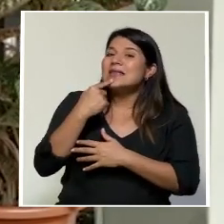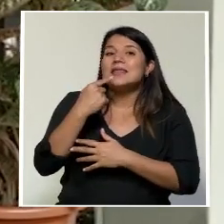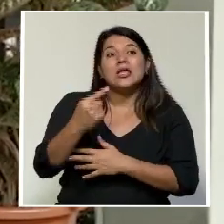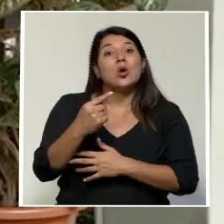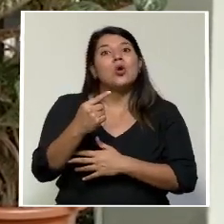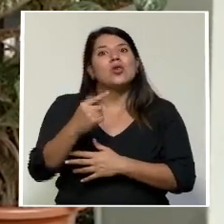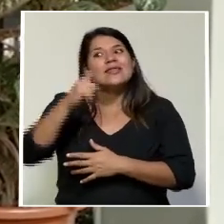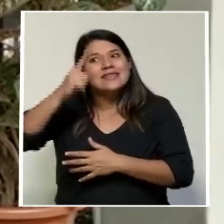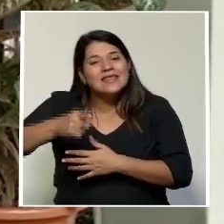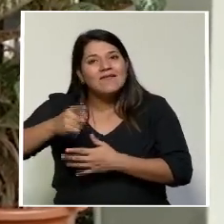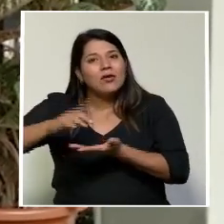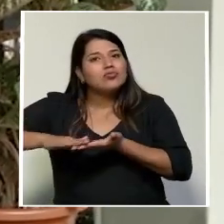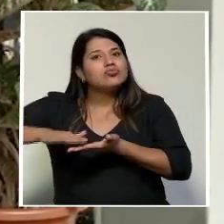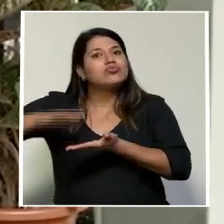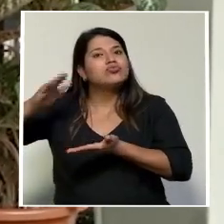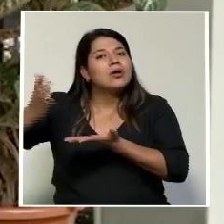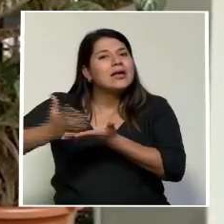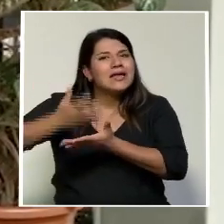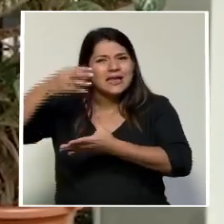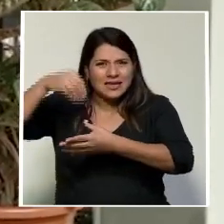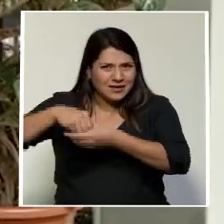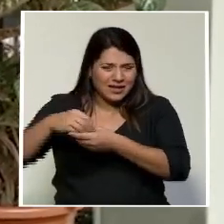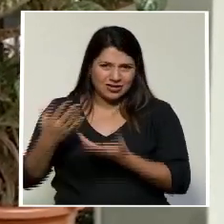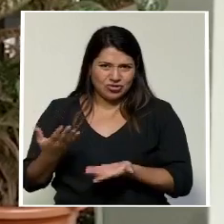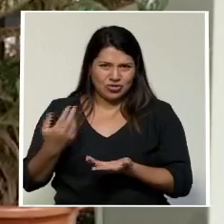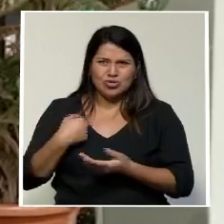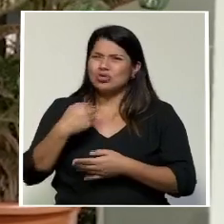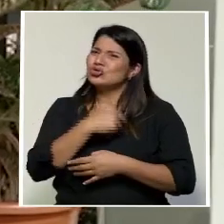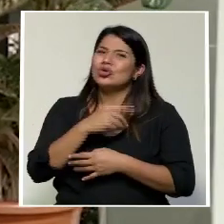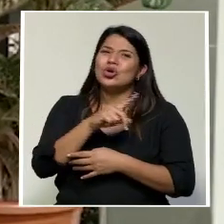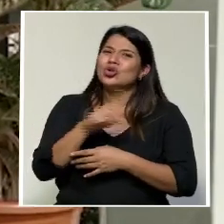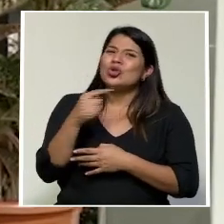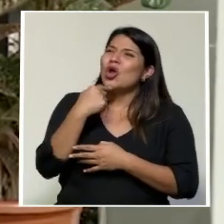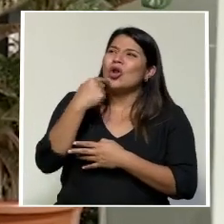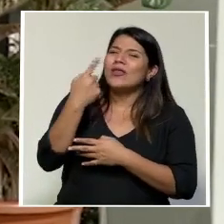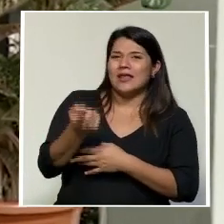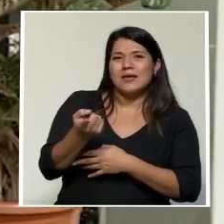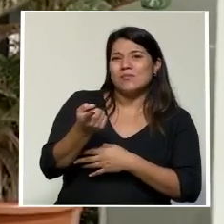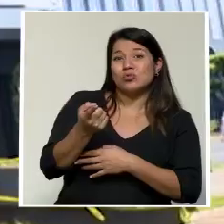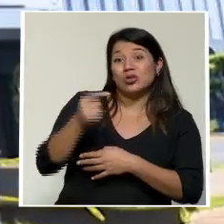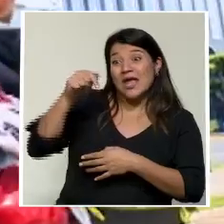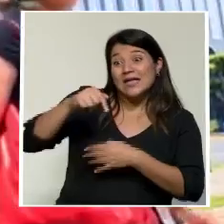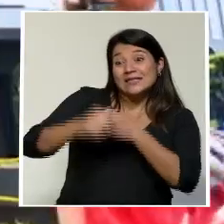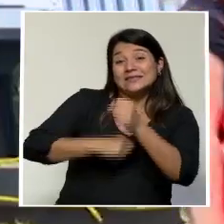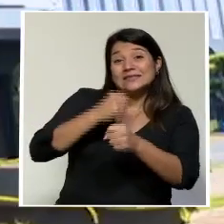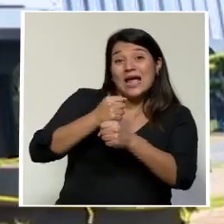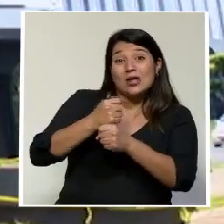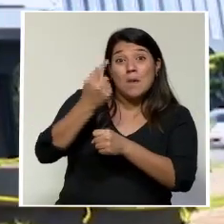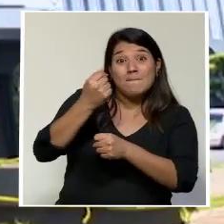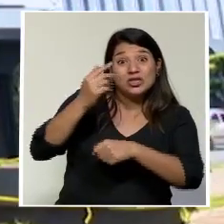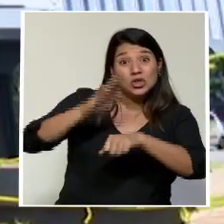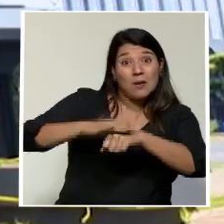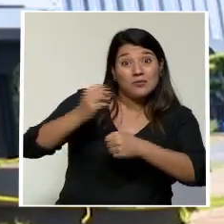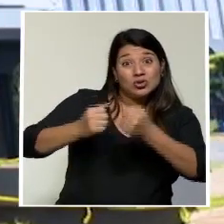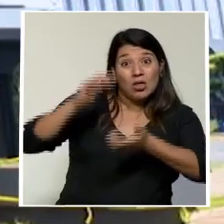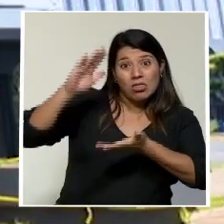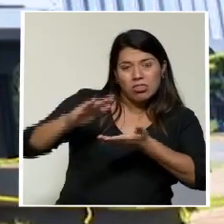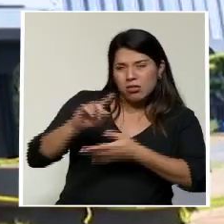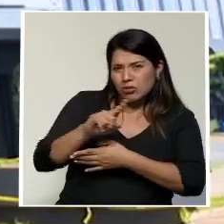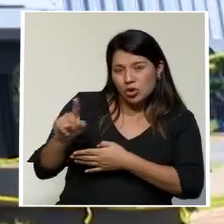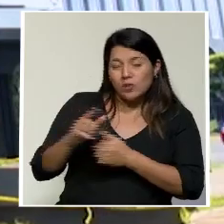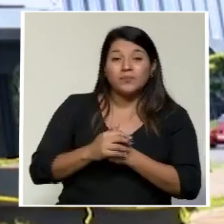ingresos. Jamás se le habló al FMI de que se iban a reducir impuestos. Según los datos del Ministerio de Hacienda,